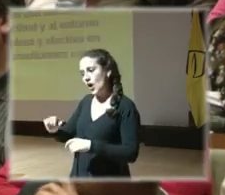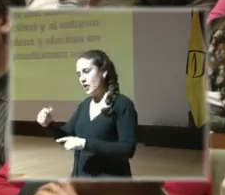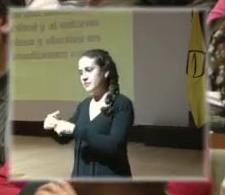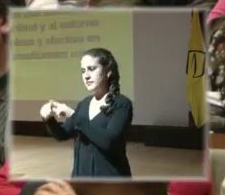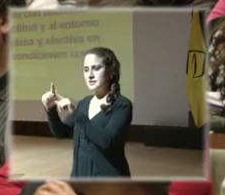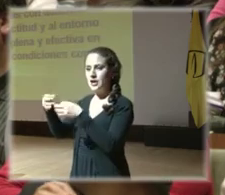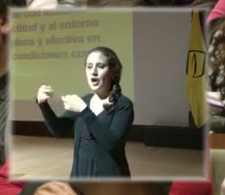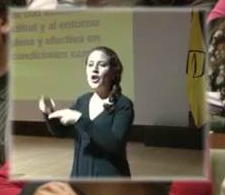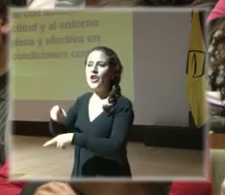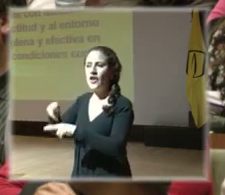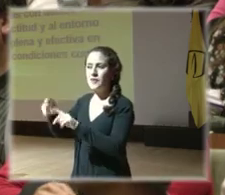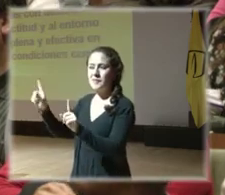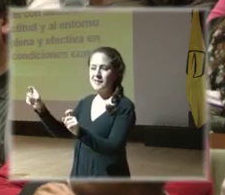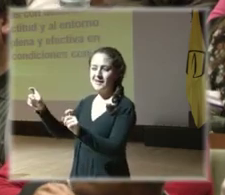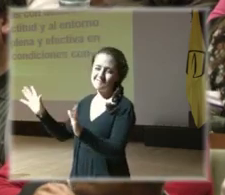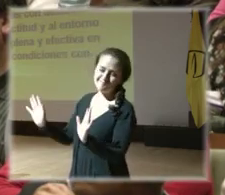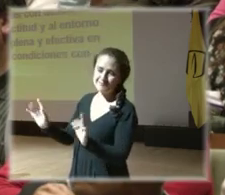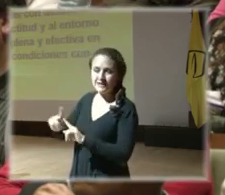normal, entre comillas.